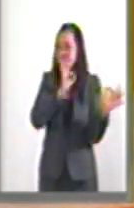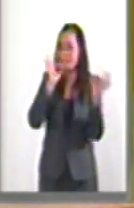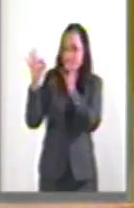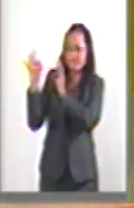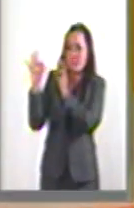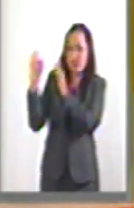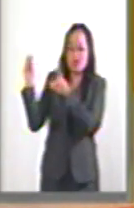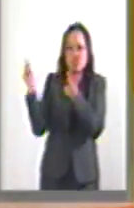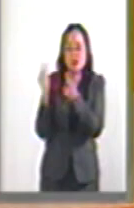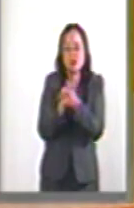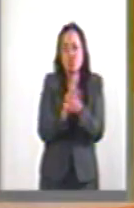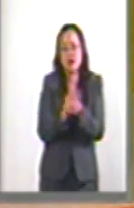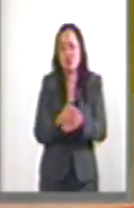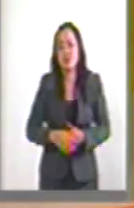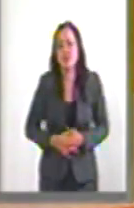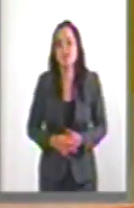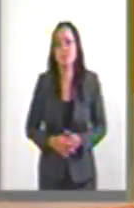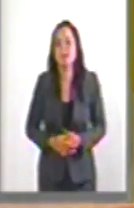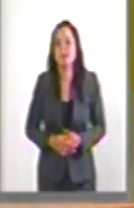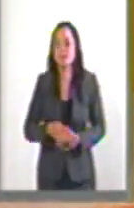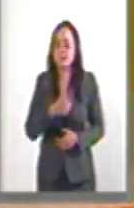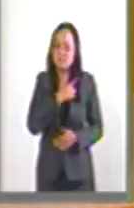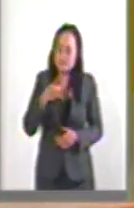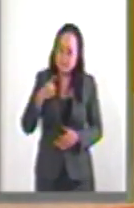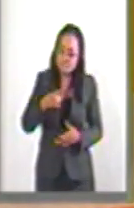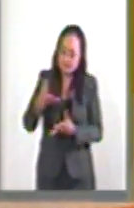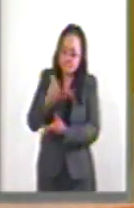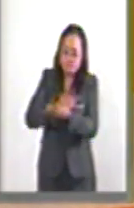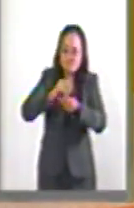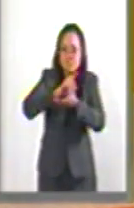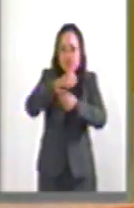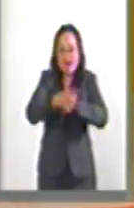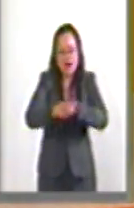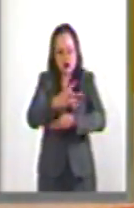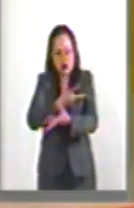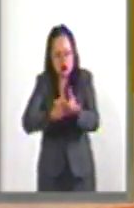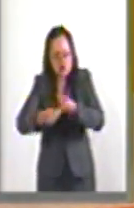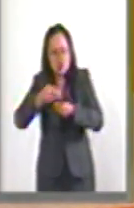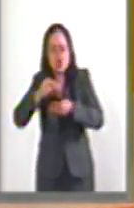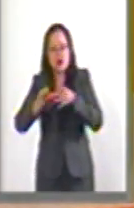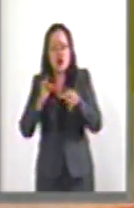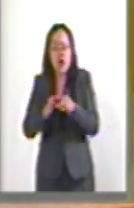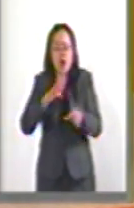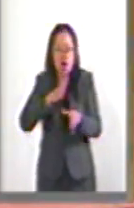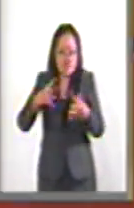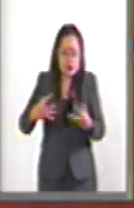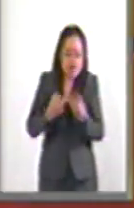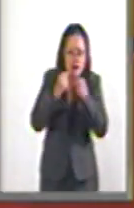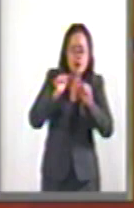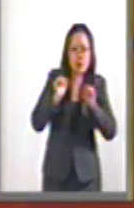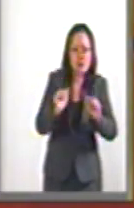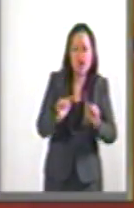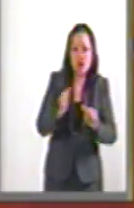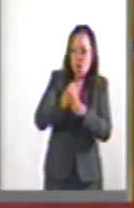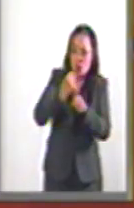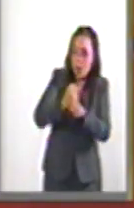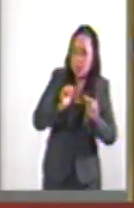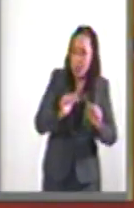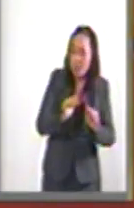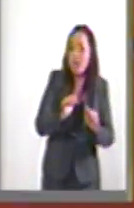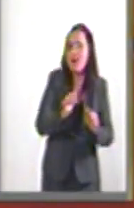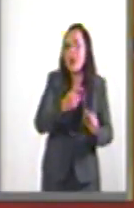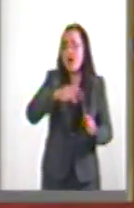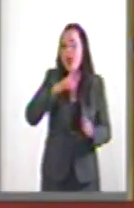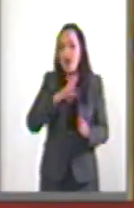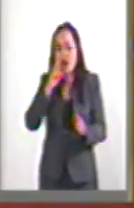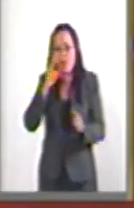lado la mirada. Hay que tratar de resarcir el daño de los que sobrevivieron a la tortura y revisar los casos de los que están